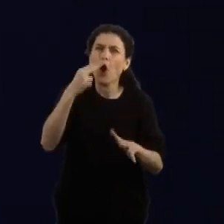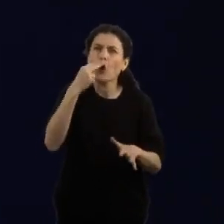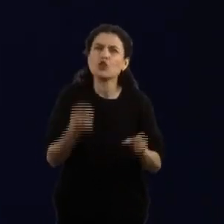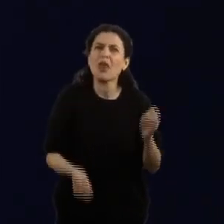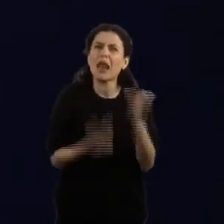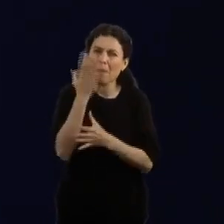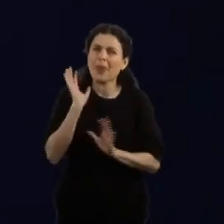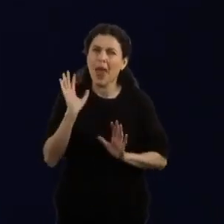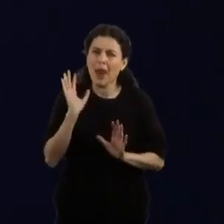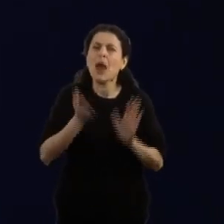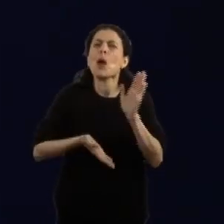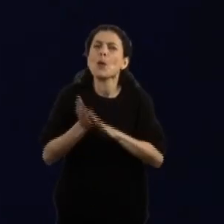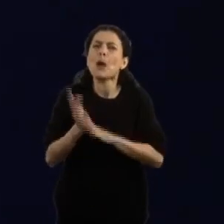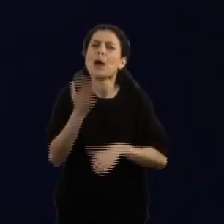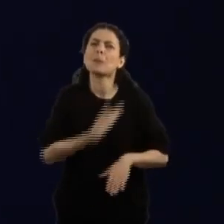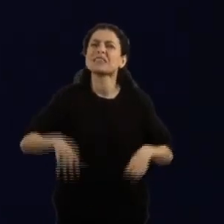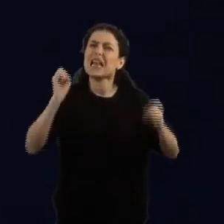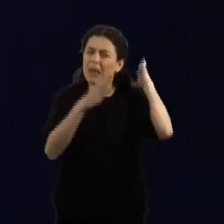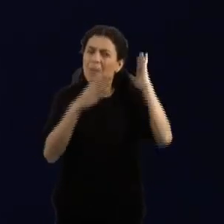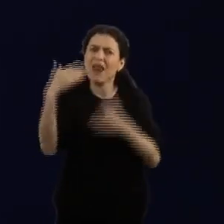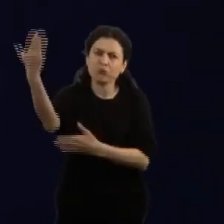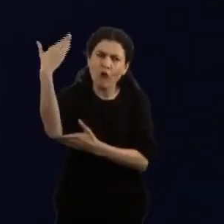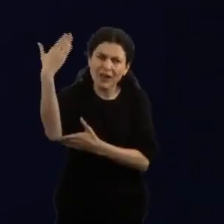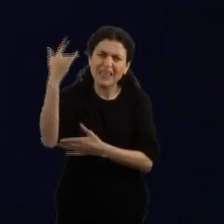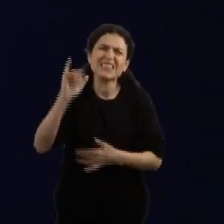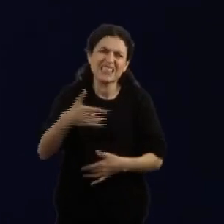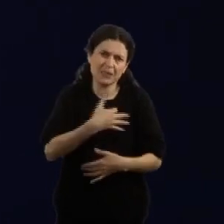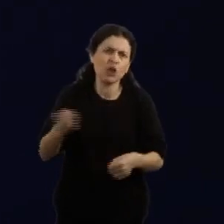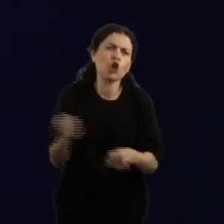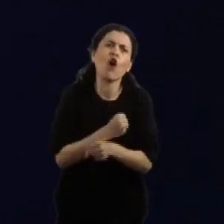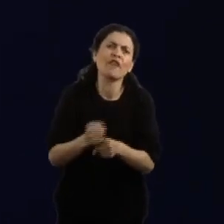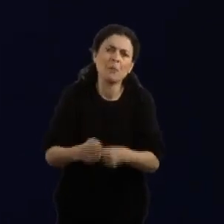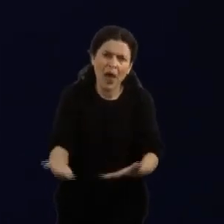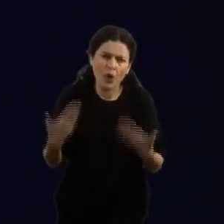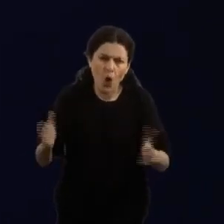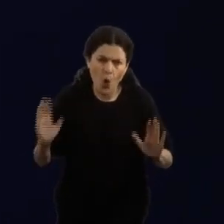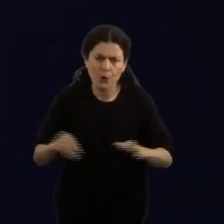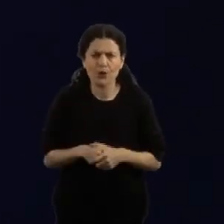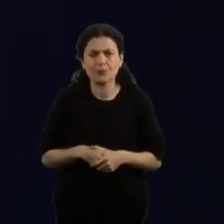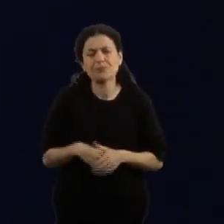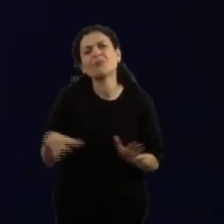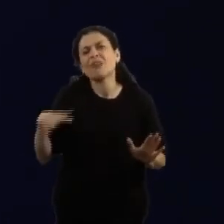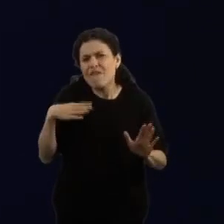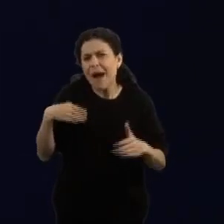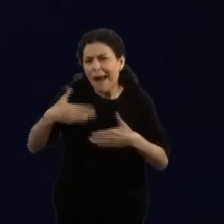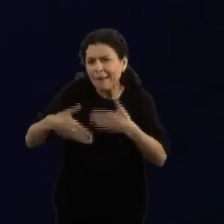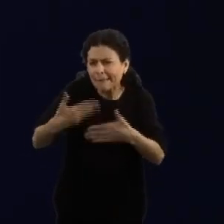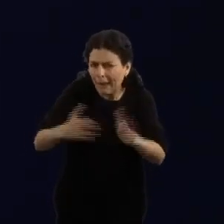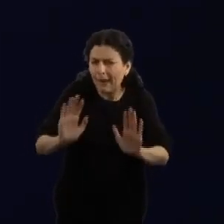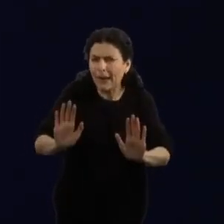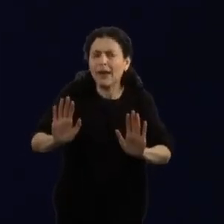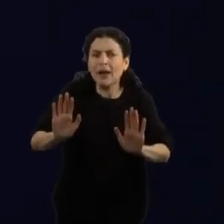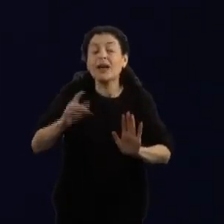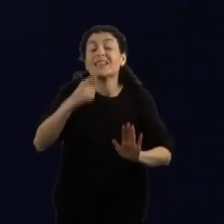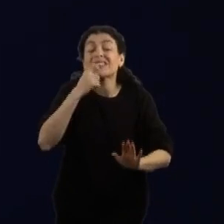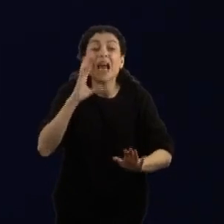mañana. Así que sí, esa presencia está confirmada. Por supuesto, falta muchos días. En tal